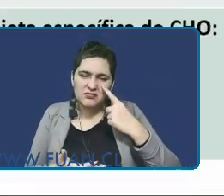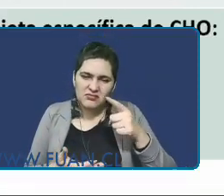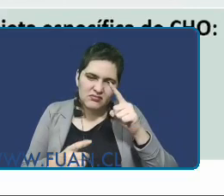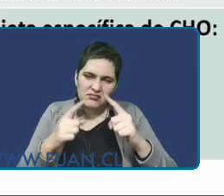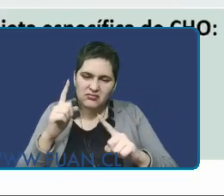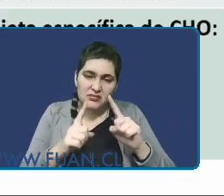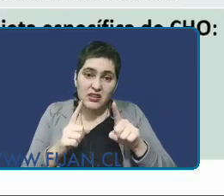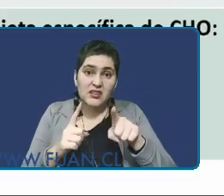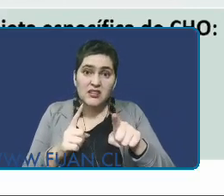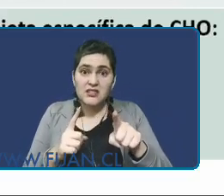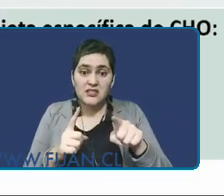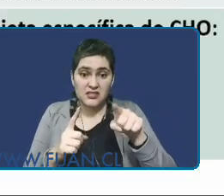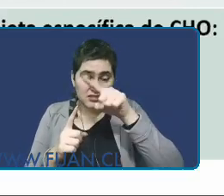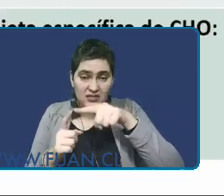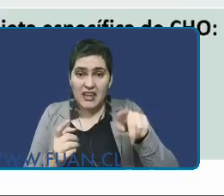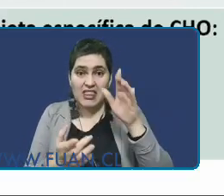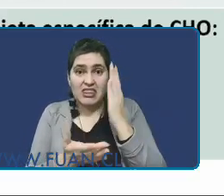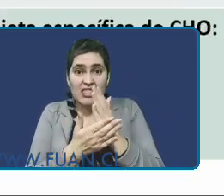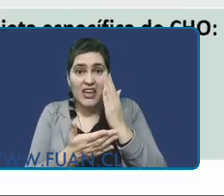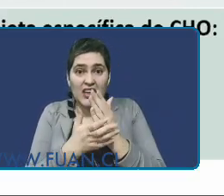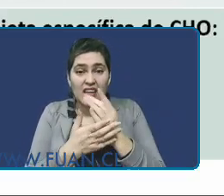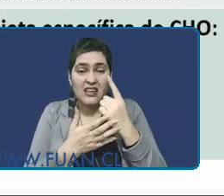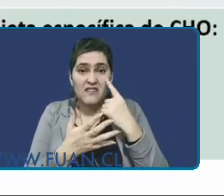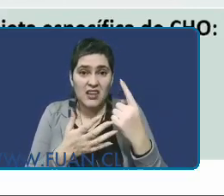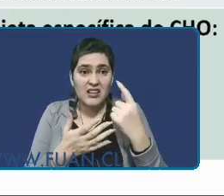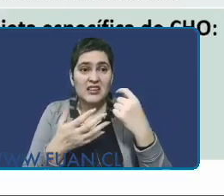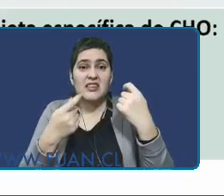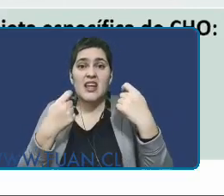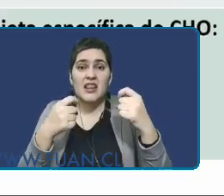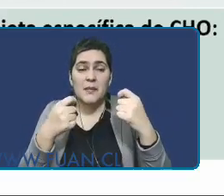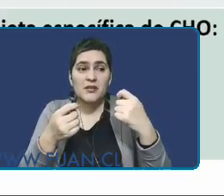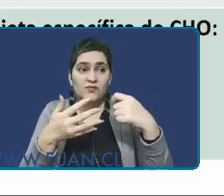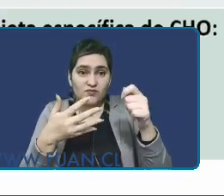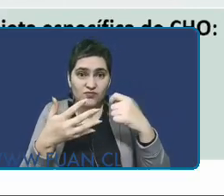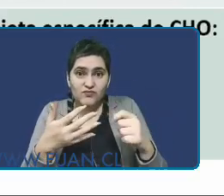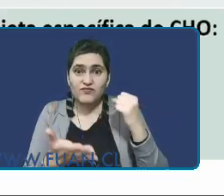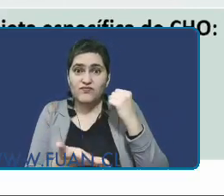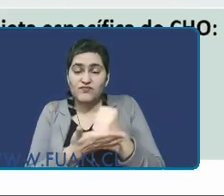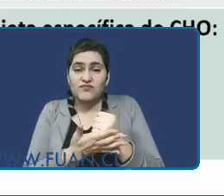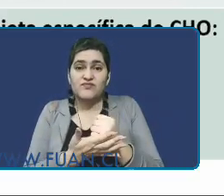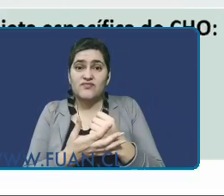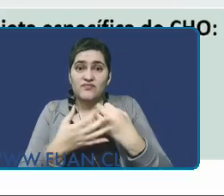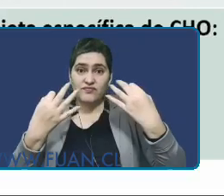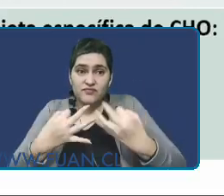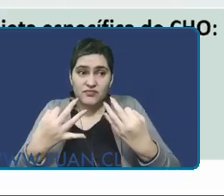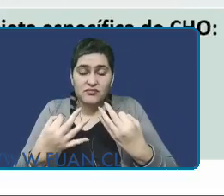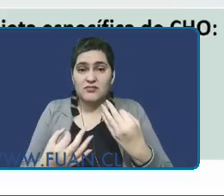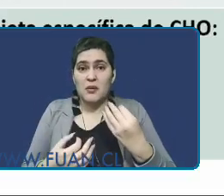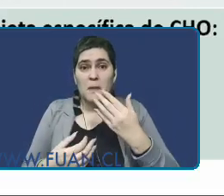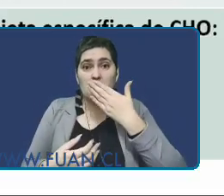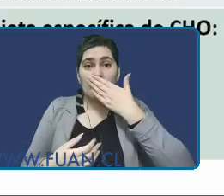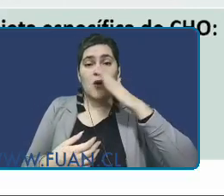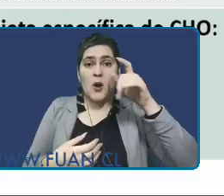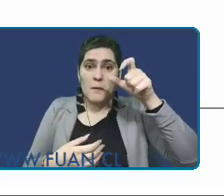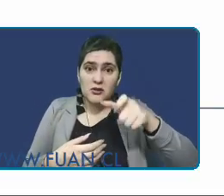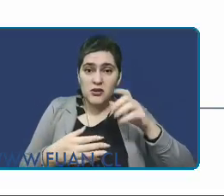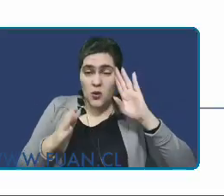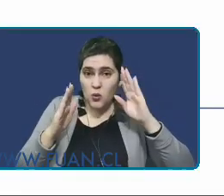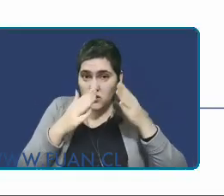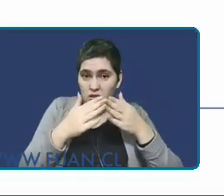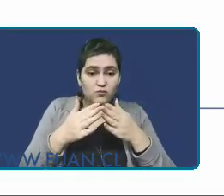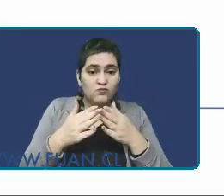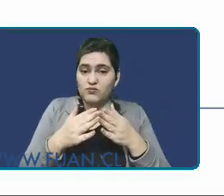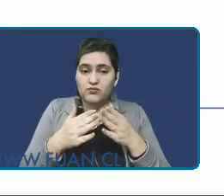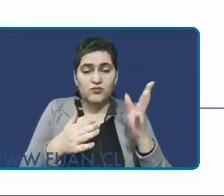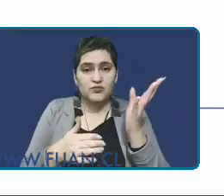estas dietas está avalada como tratamiento o como mejoría de síntomas en autismo, ¿ya? Y la